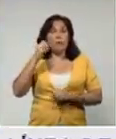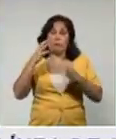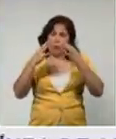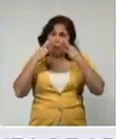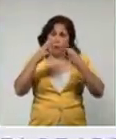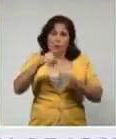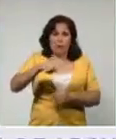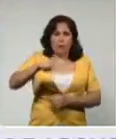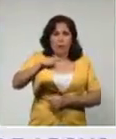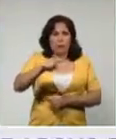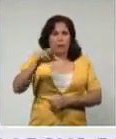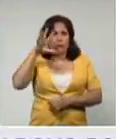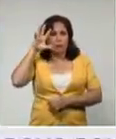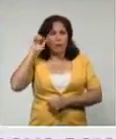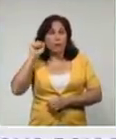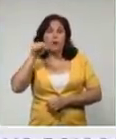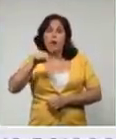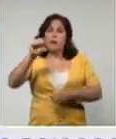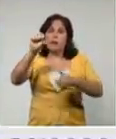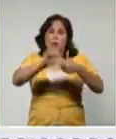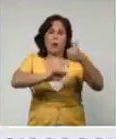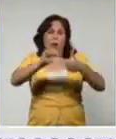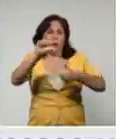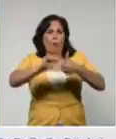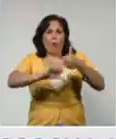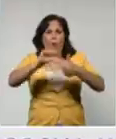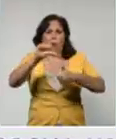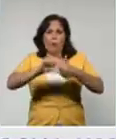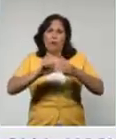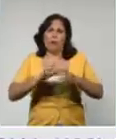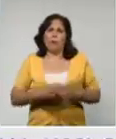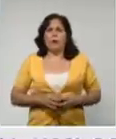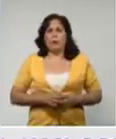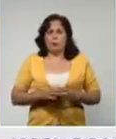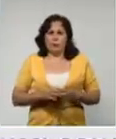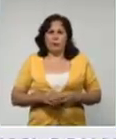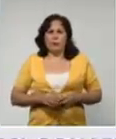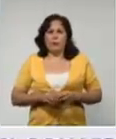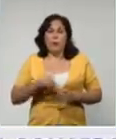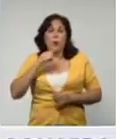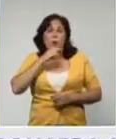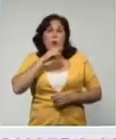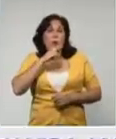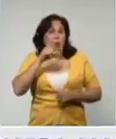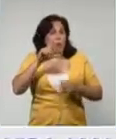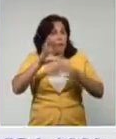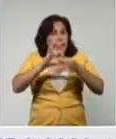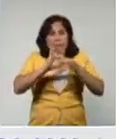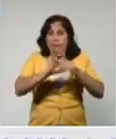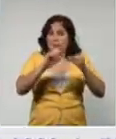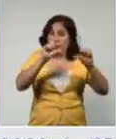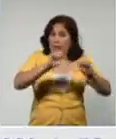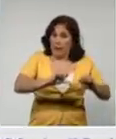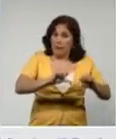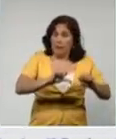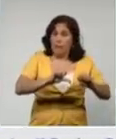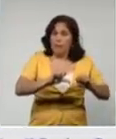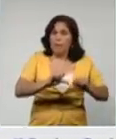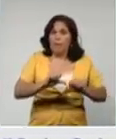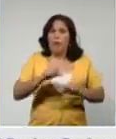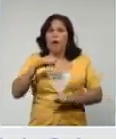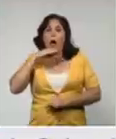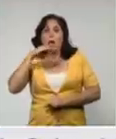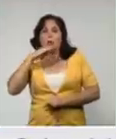¿no? Este es el comportamiento, lo rojo es lo crítico, lo azul son los casos